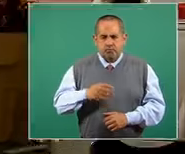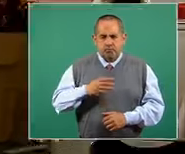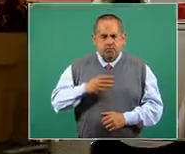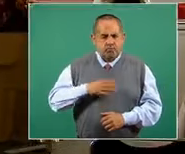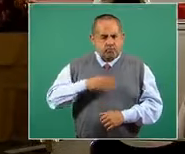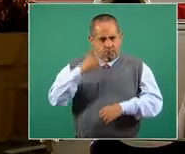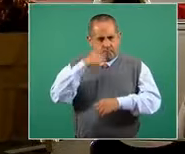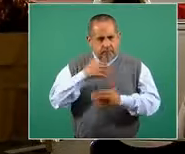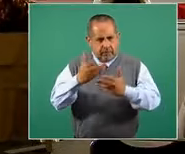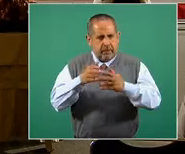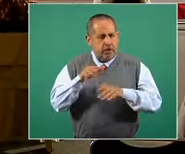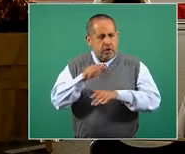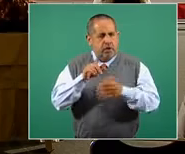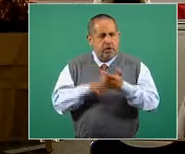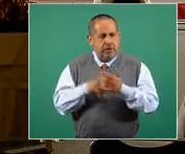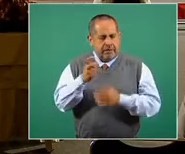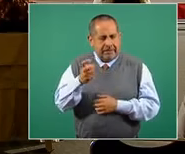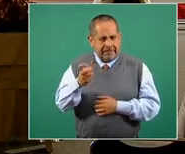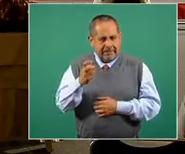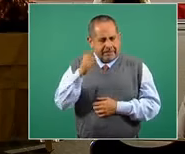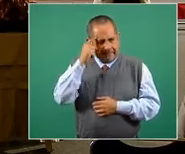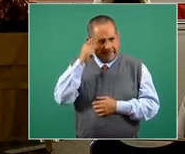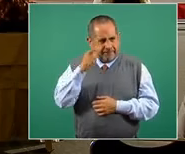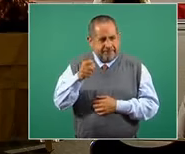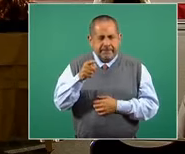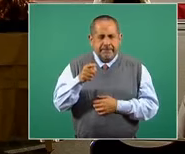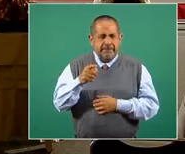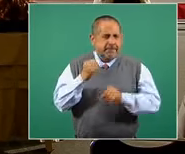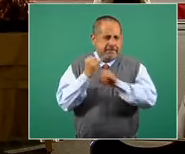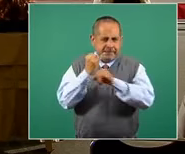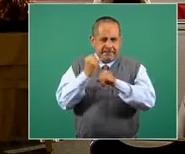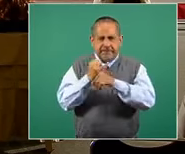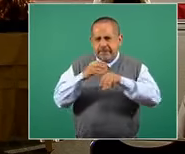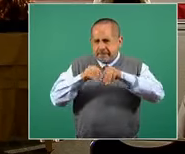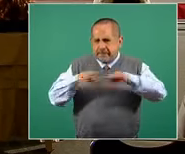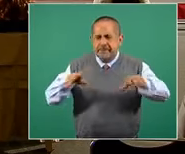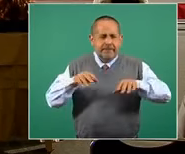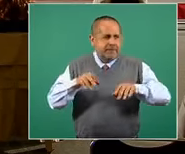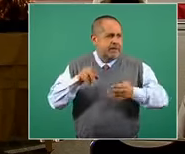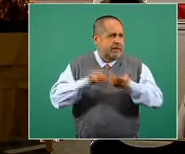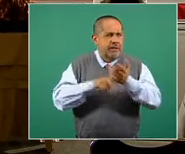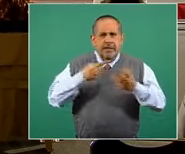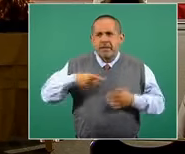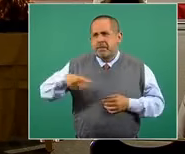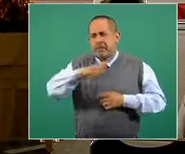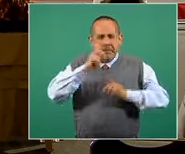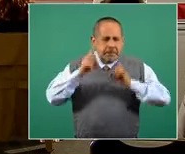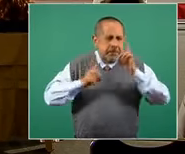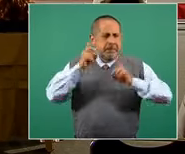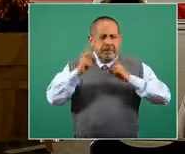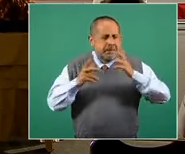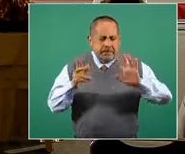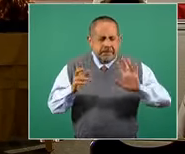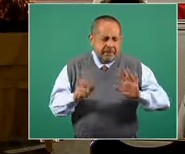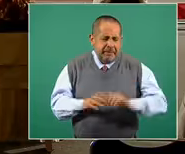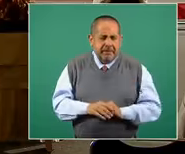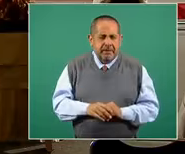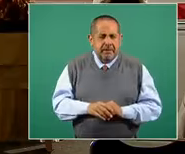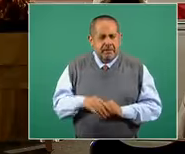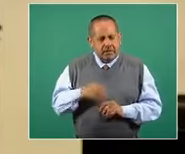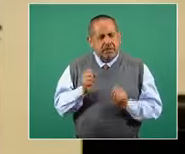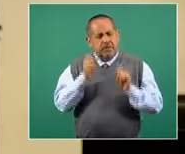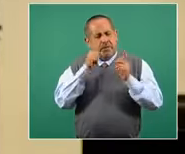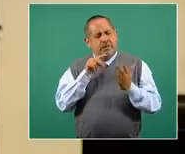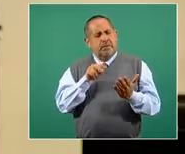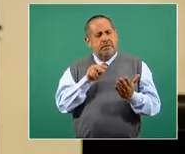Precisamente, bueno, hablando precisamente de esta situación de las redes sociales, de las dudas que tiene la gente, me llamó la